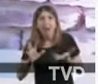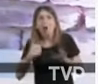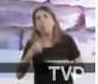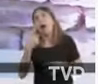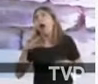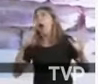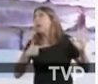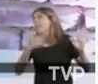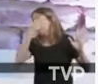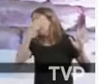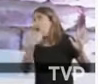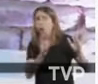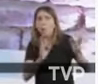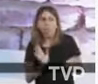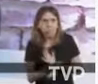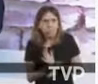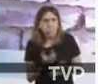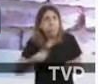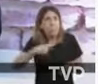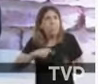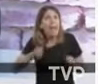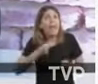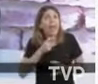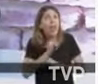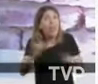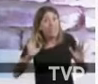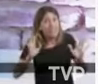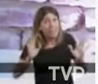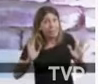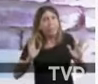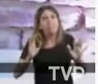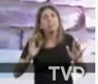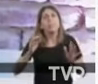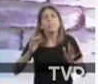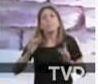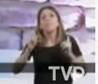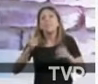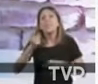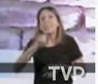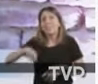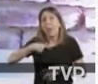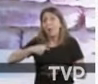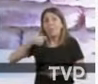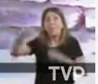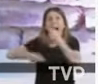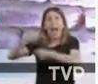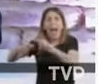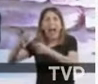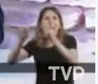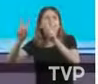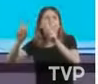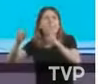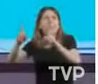distraído. Quiero decir que también cuando se le pagó a los fondos buitres, una maniobra vergonzante que